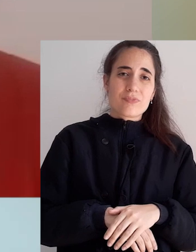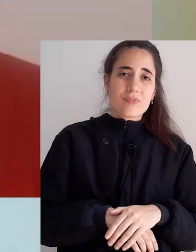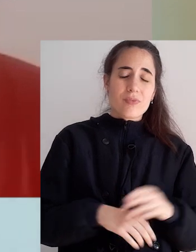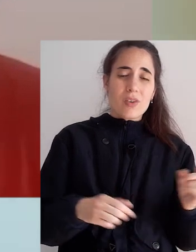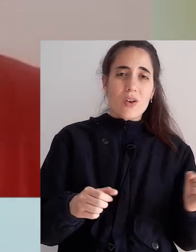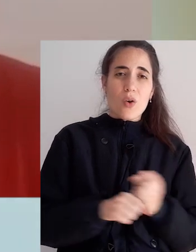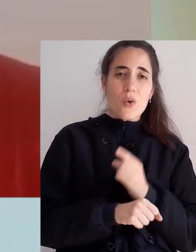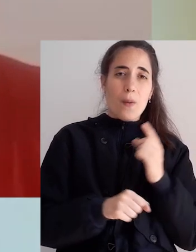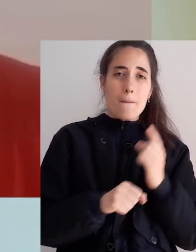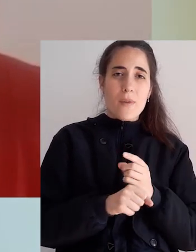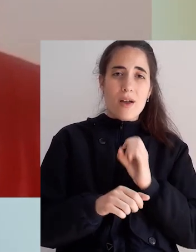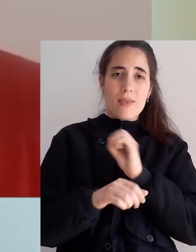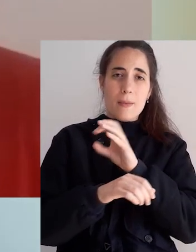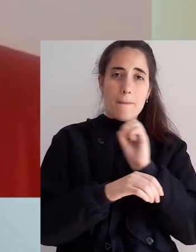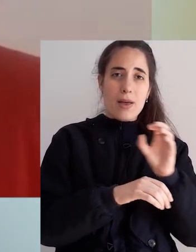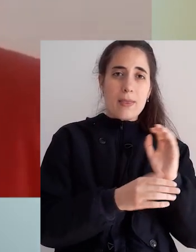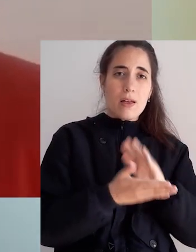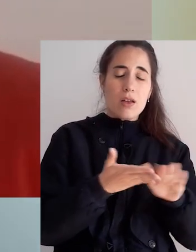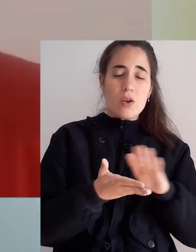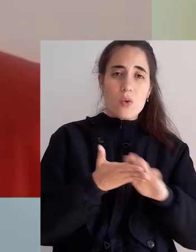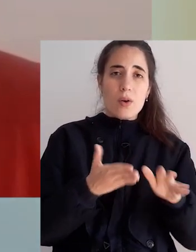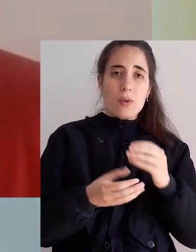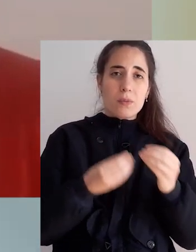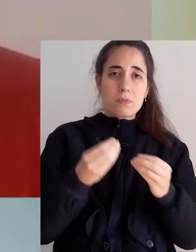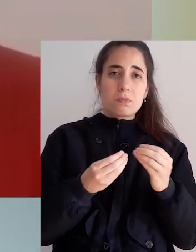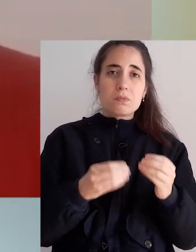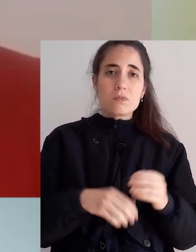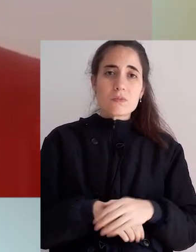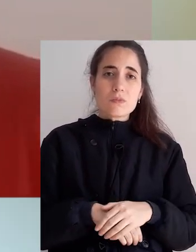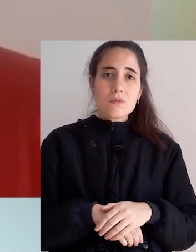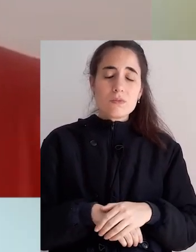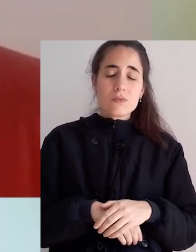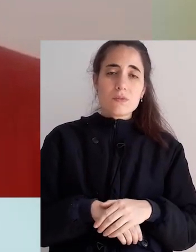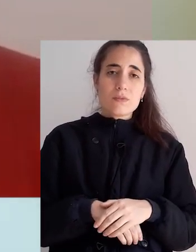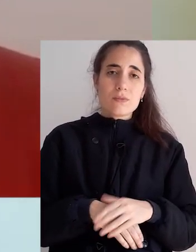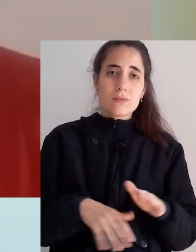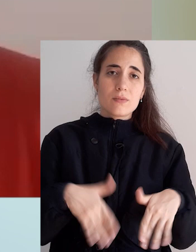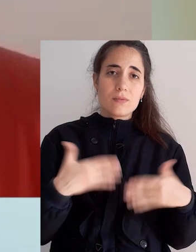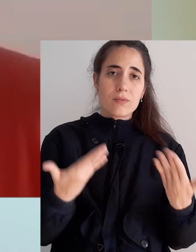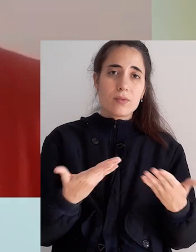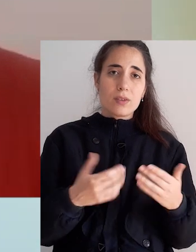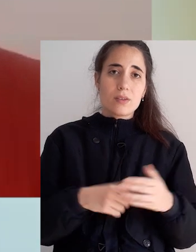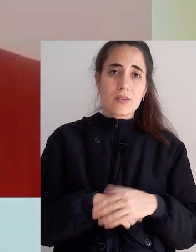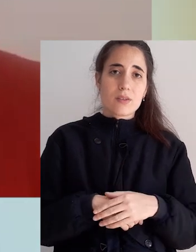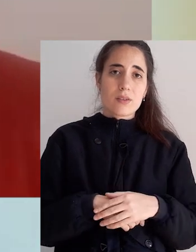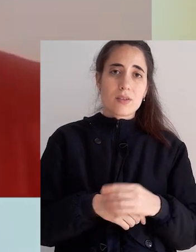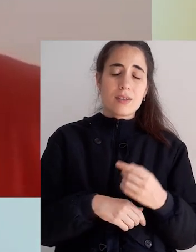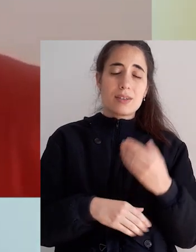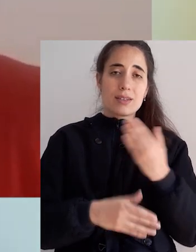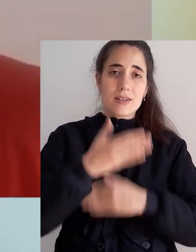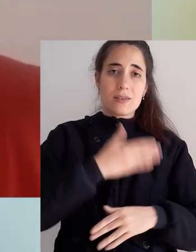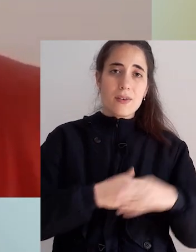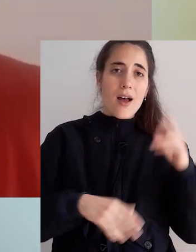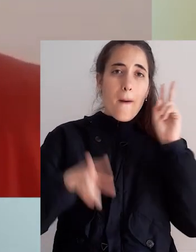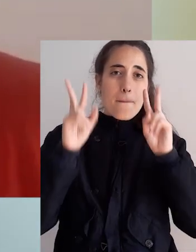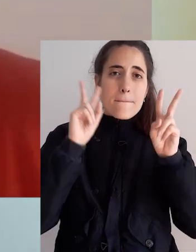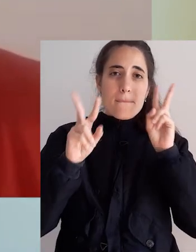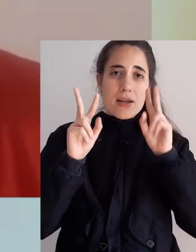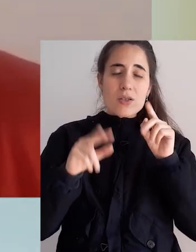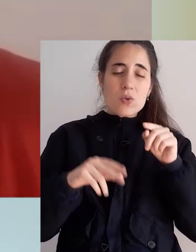por plataforma que presentan, elijan por candidatos con